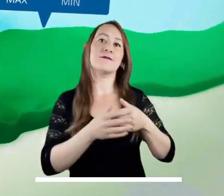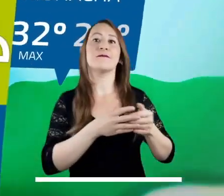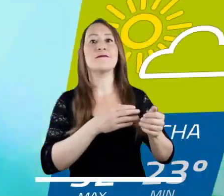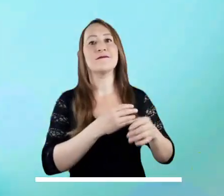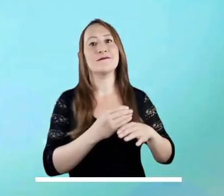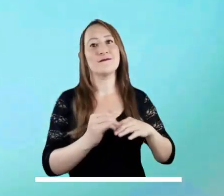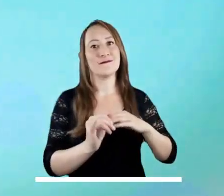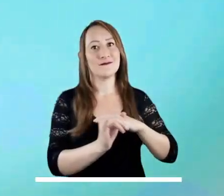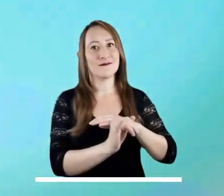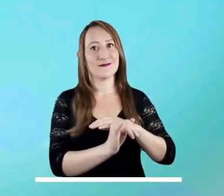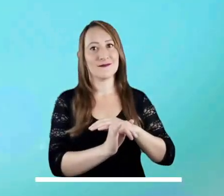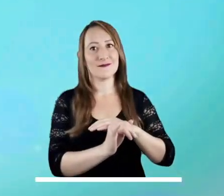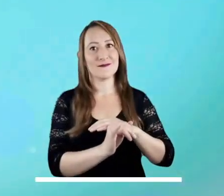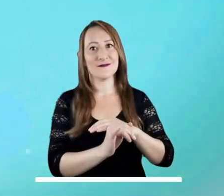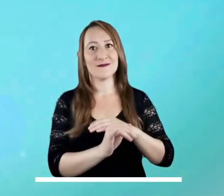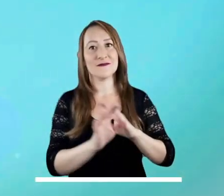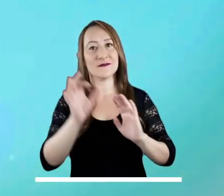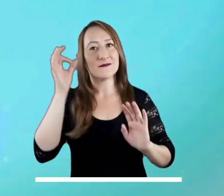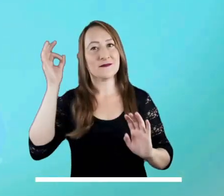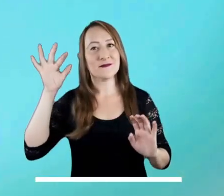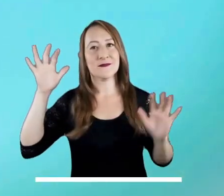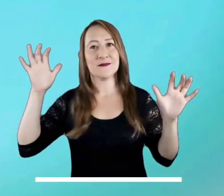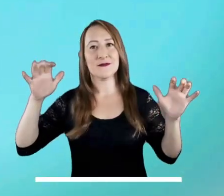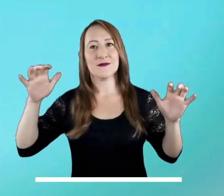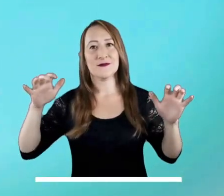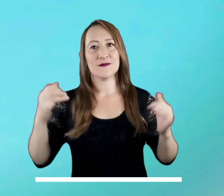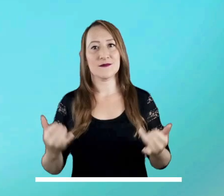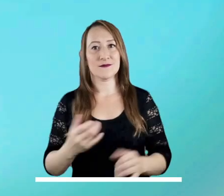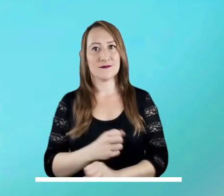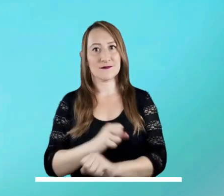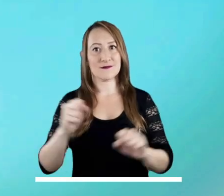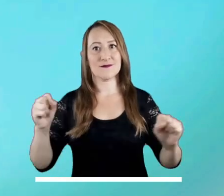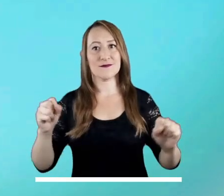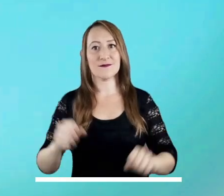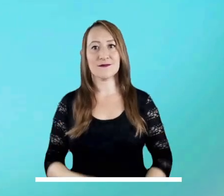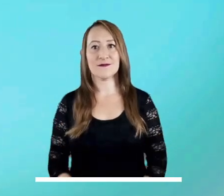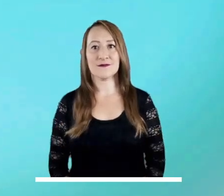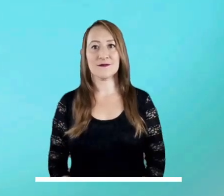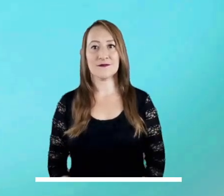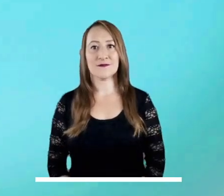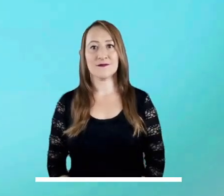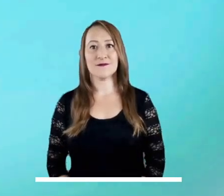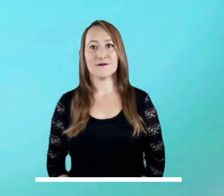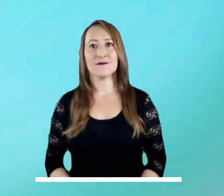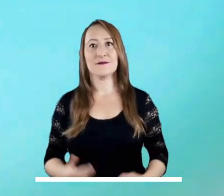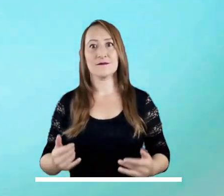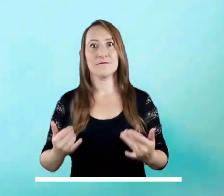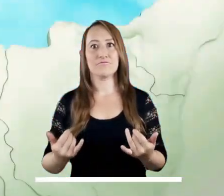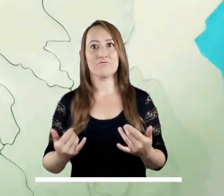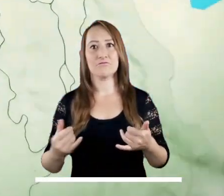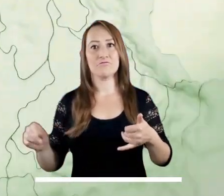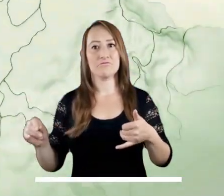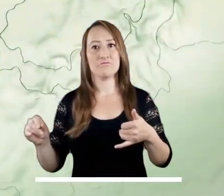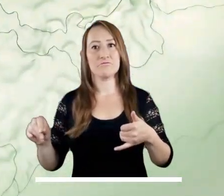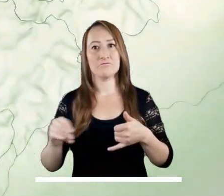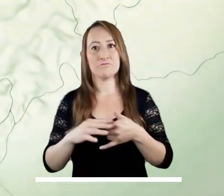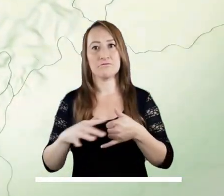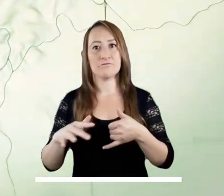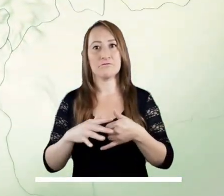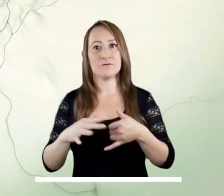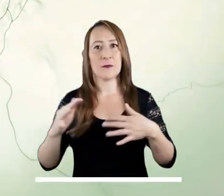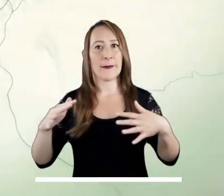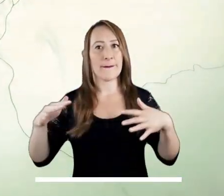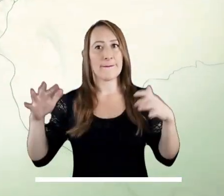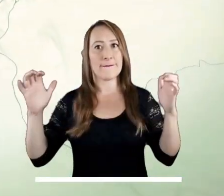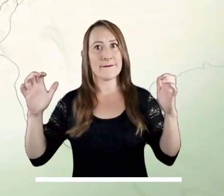Cielo encapotado se advierte en el archipiélago de San Andrés y Providencia, donde no se descartan lluvias durante las primeras horas del día. Una